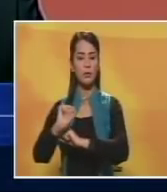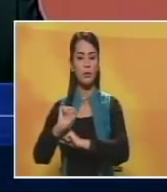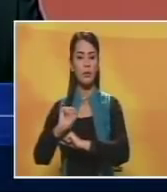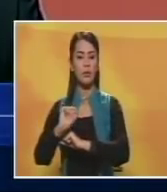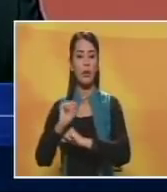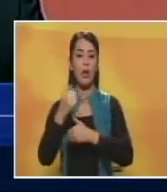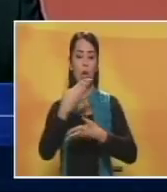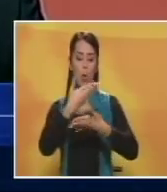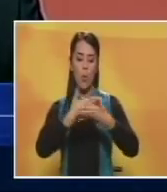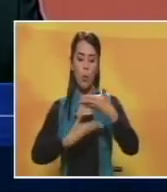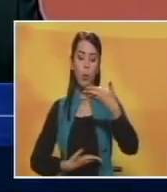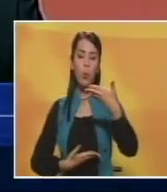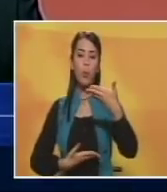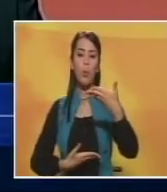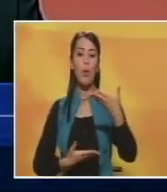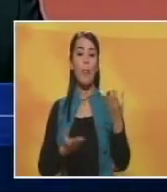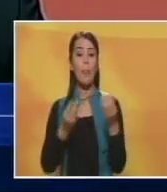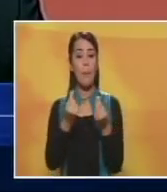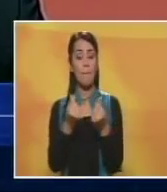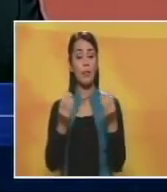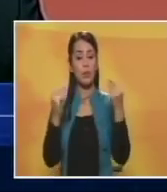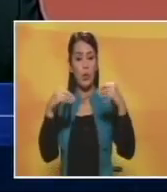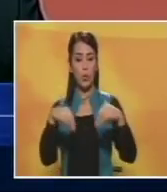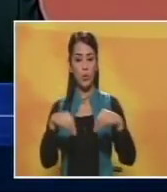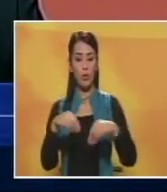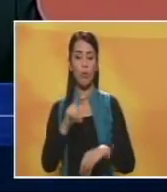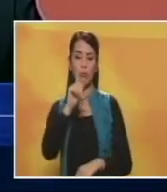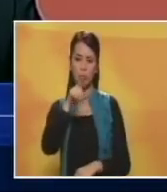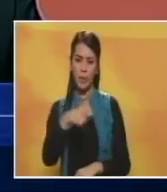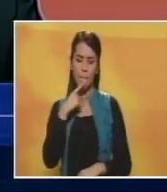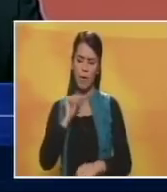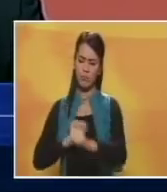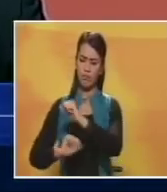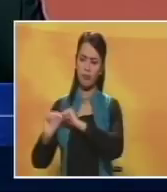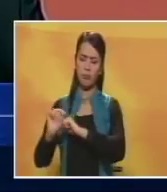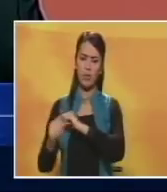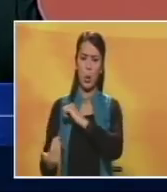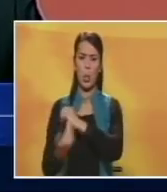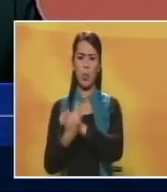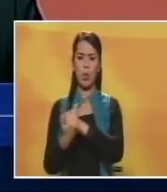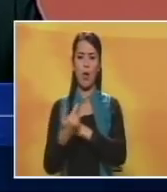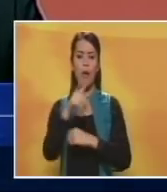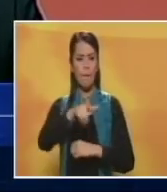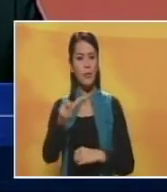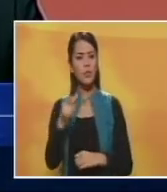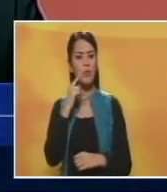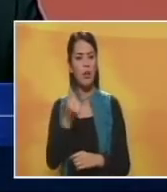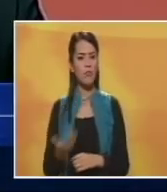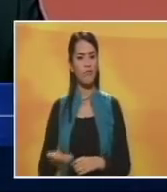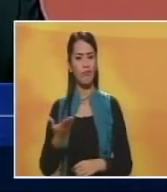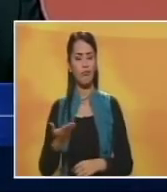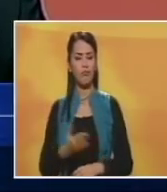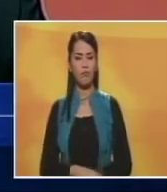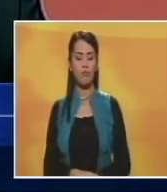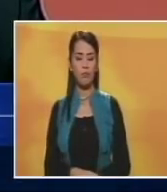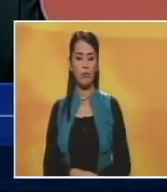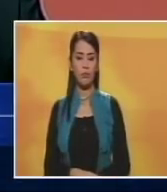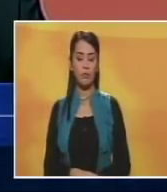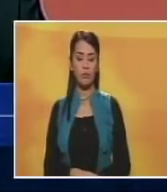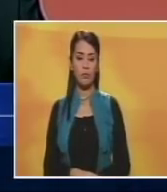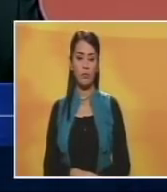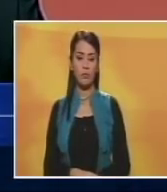esta lista de precios acordados y combatir los especuladores y las